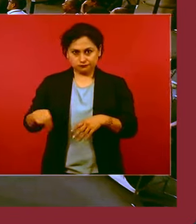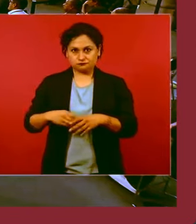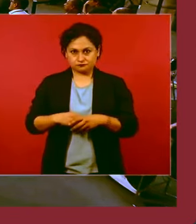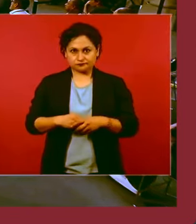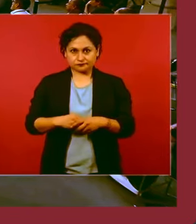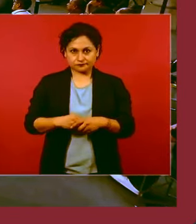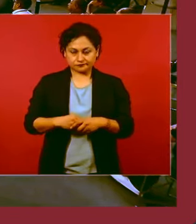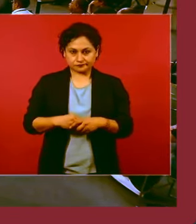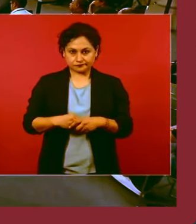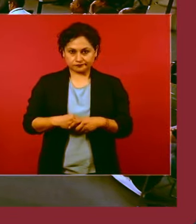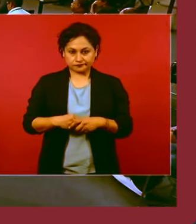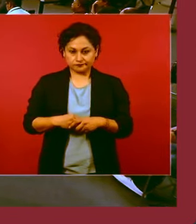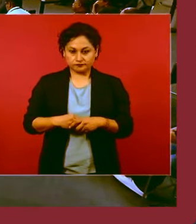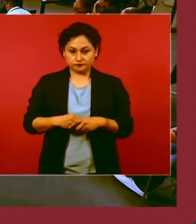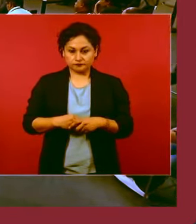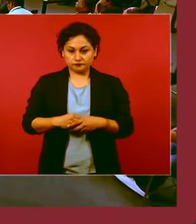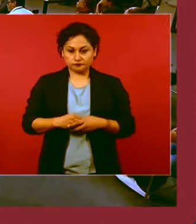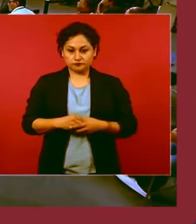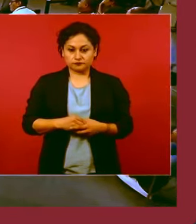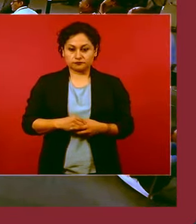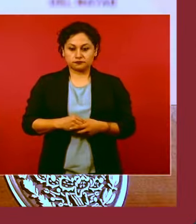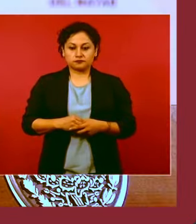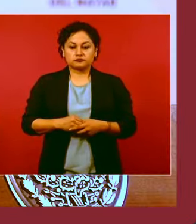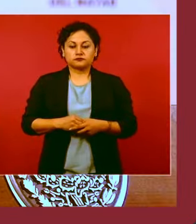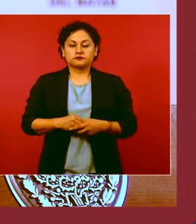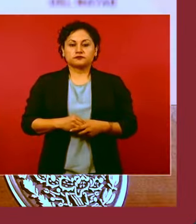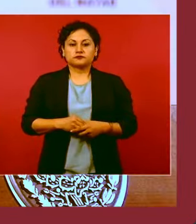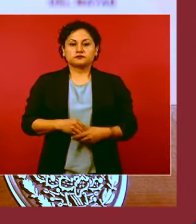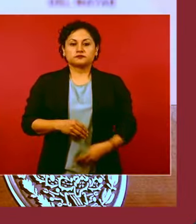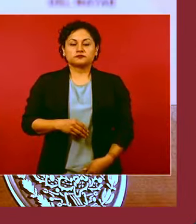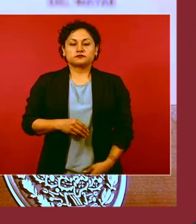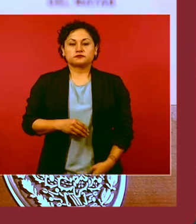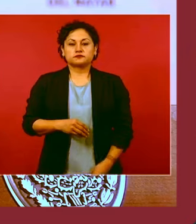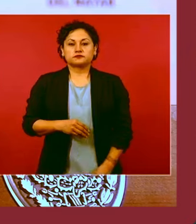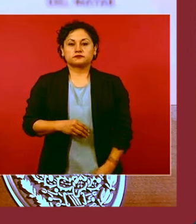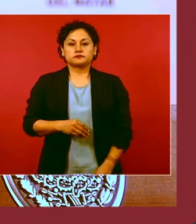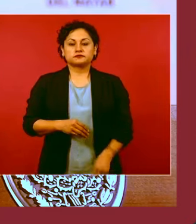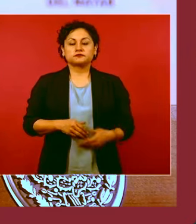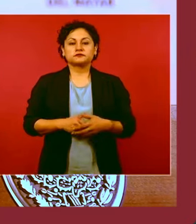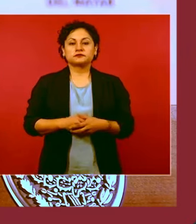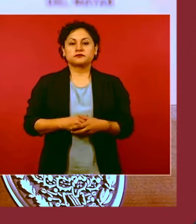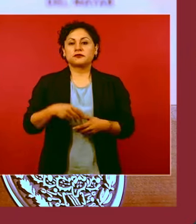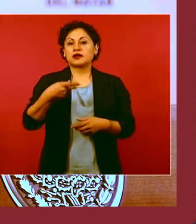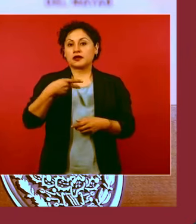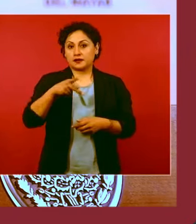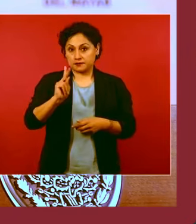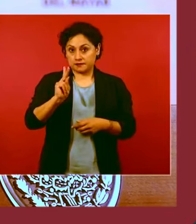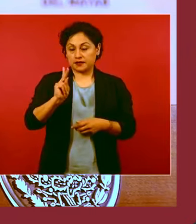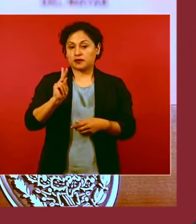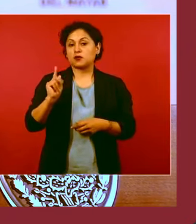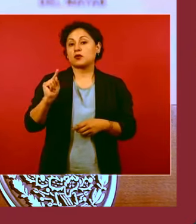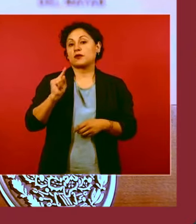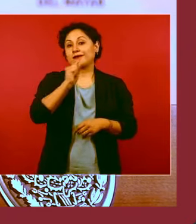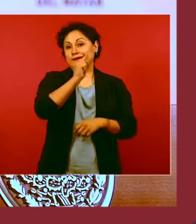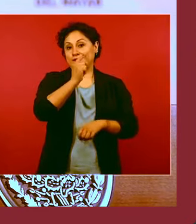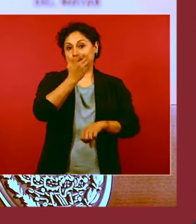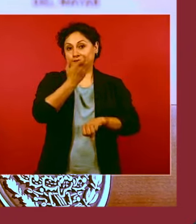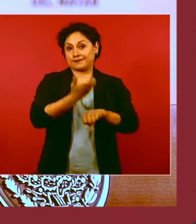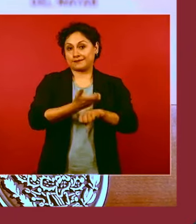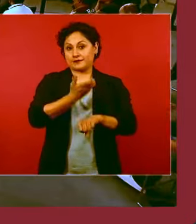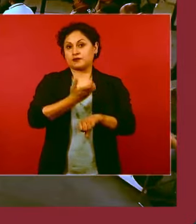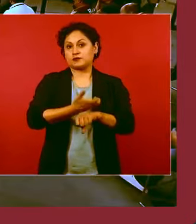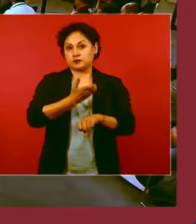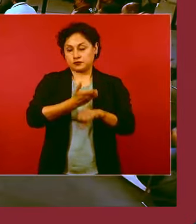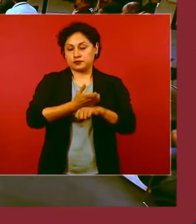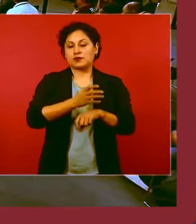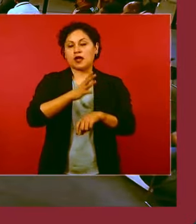sostenible. Cuidar nuestro medio ambiente es una responsabilidad de todos y juntos podemos marcar la diferencia. Recuerden